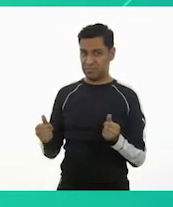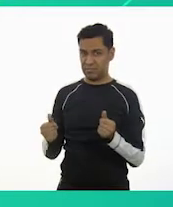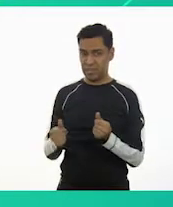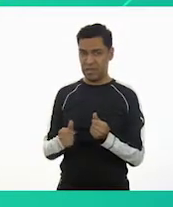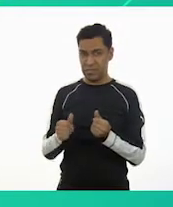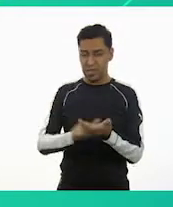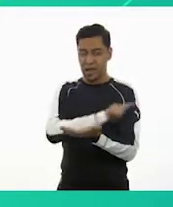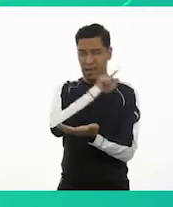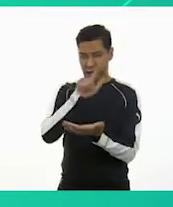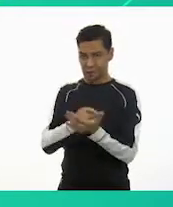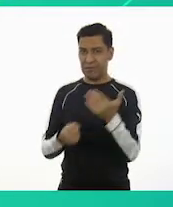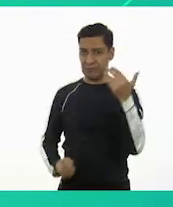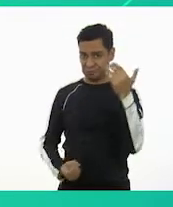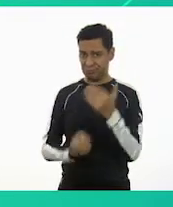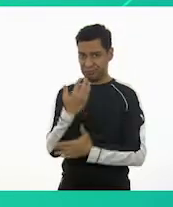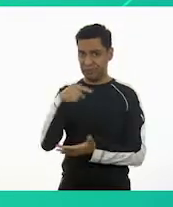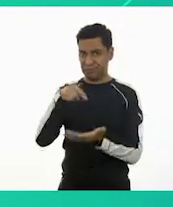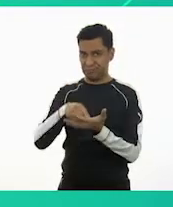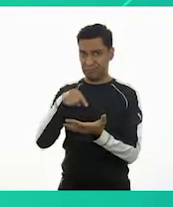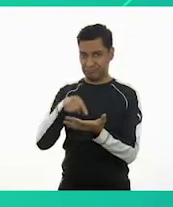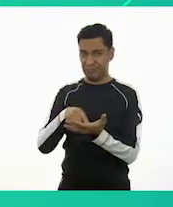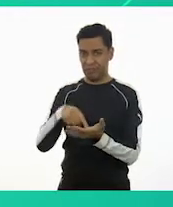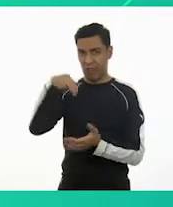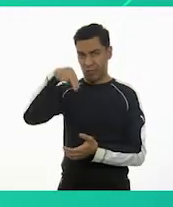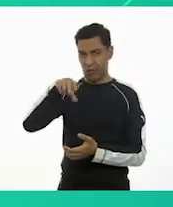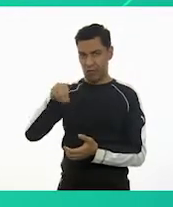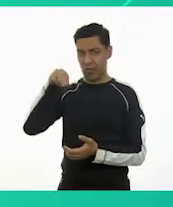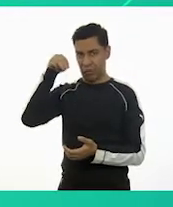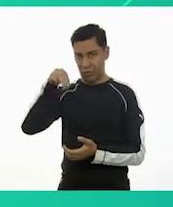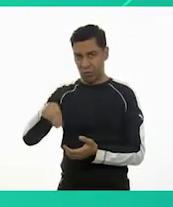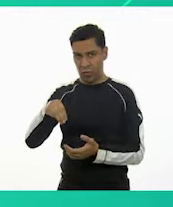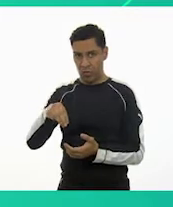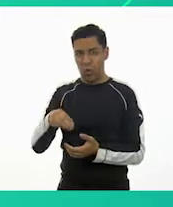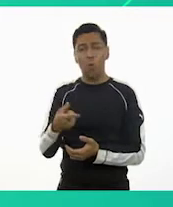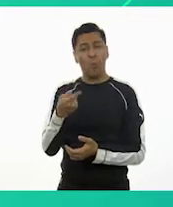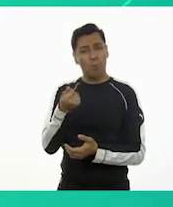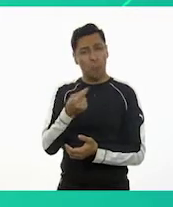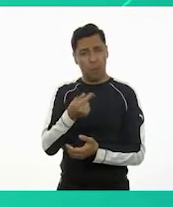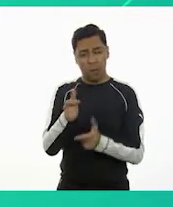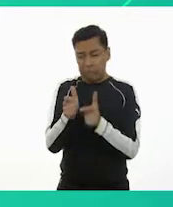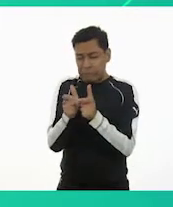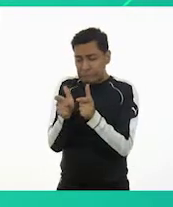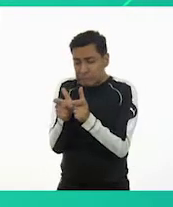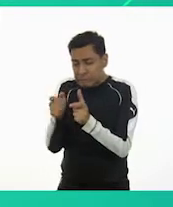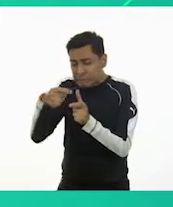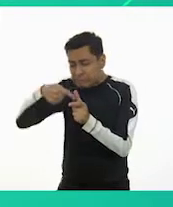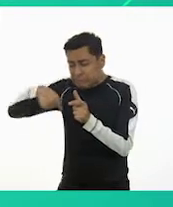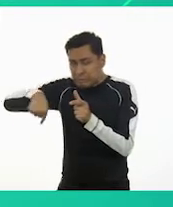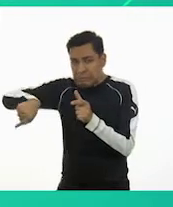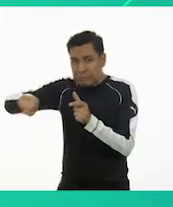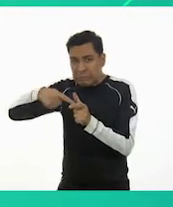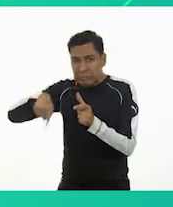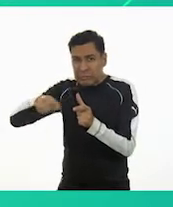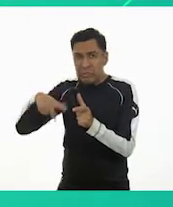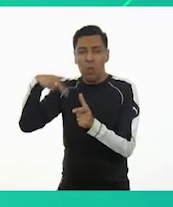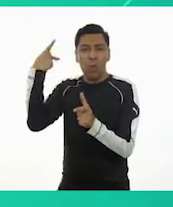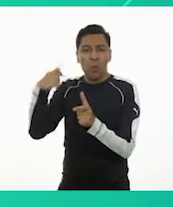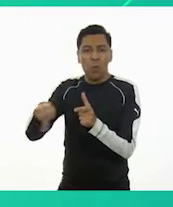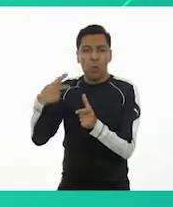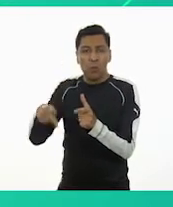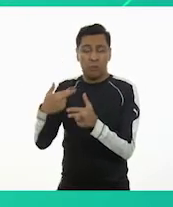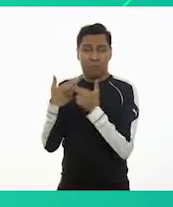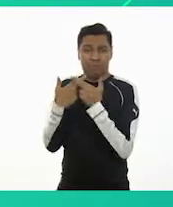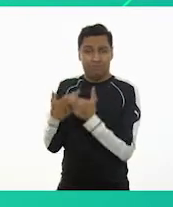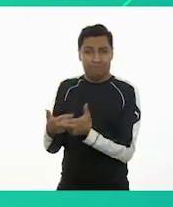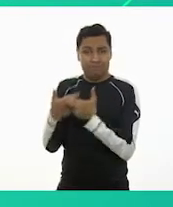oficial mexicana, había siempre muy poquitas vaquitas marinas porque es una especie endémica, es una especie que es relicta. Esto quiere decir que es una especie que